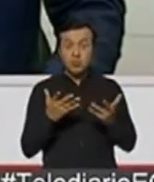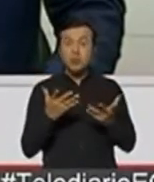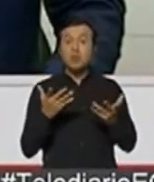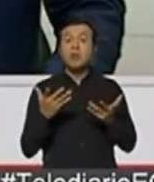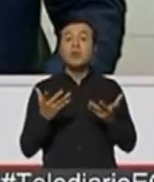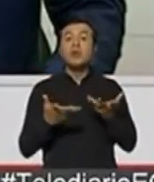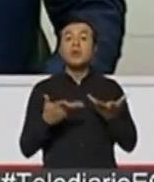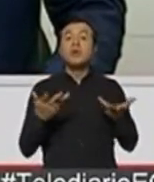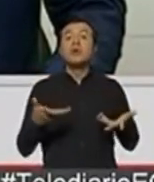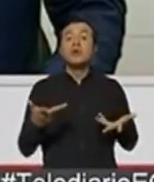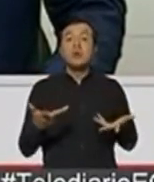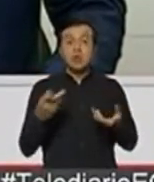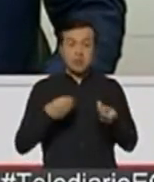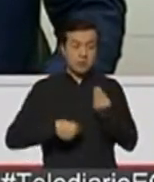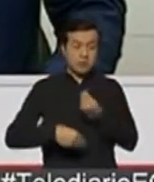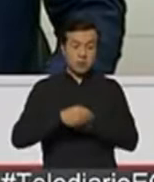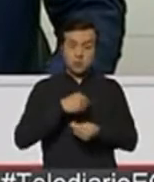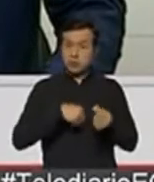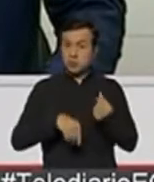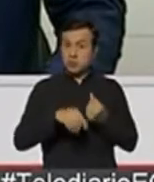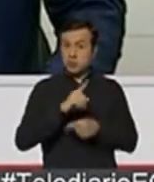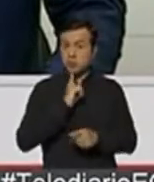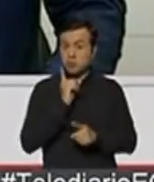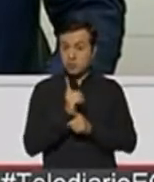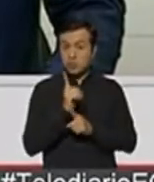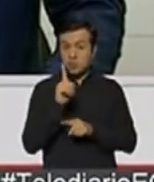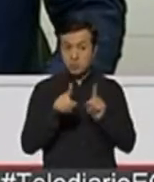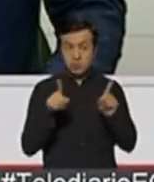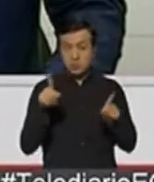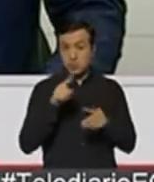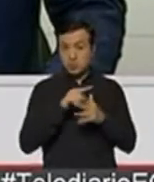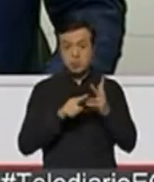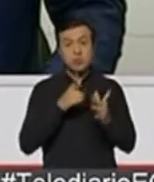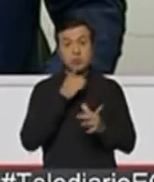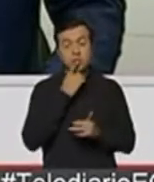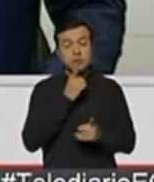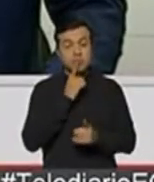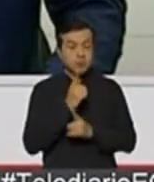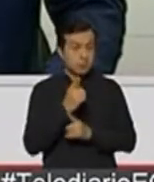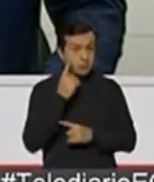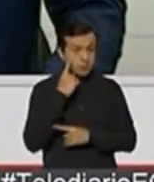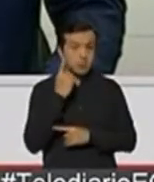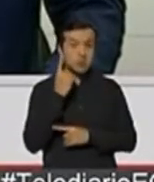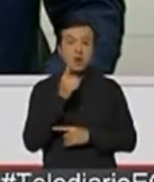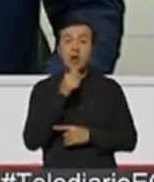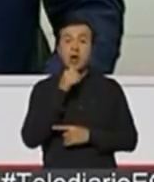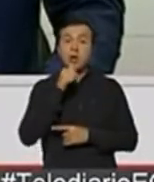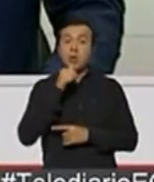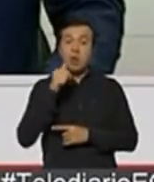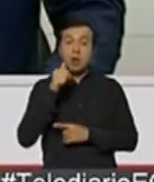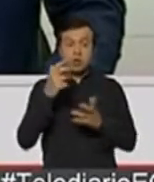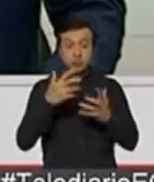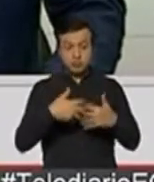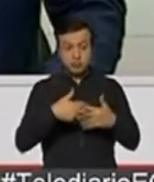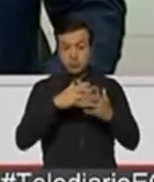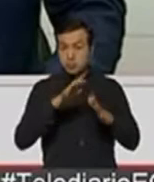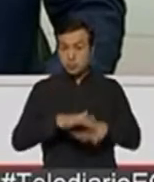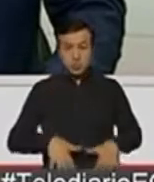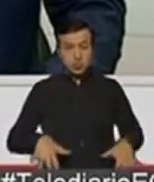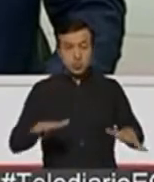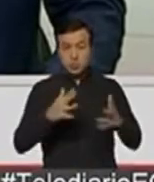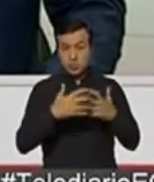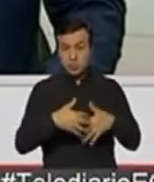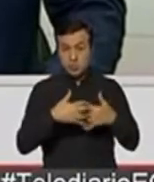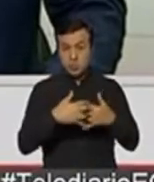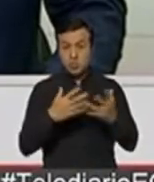también para las inversiones que se hacen en general en estos campos. Una planta de aguas residuales para cubrir toda la